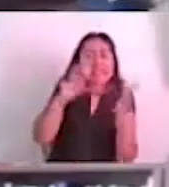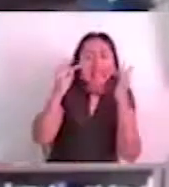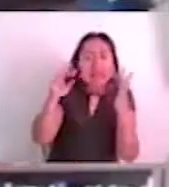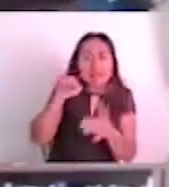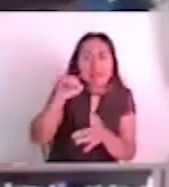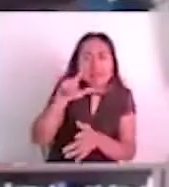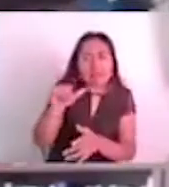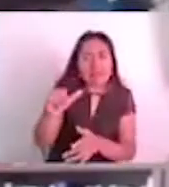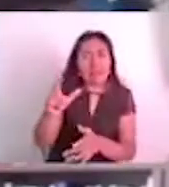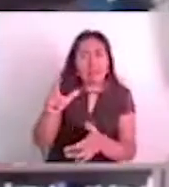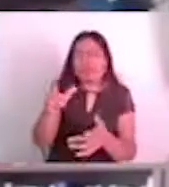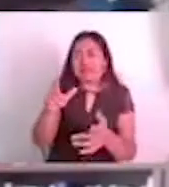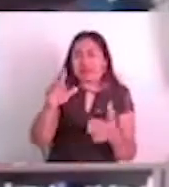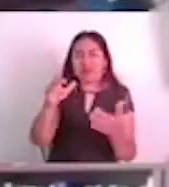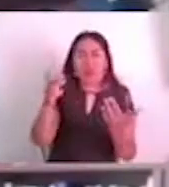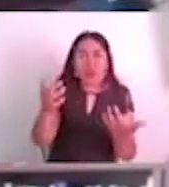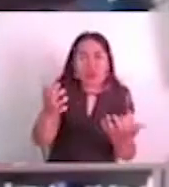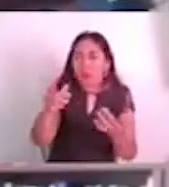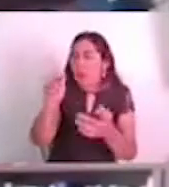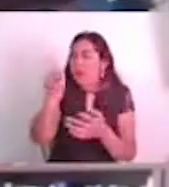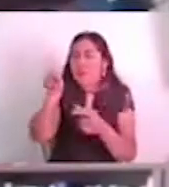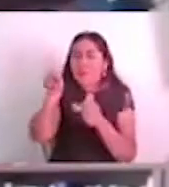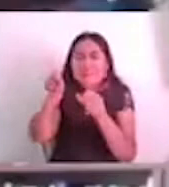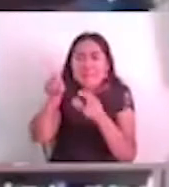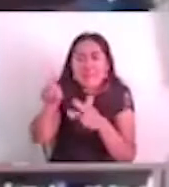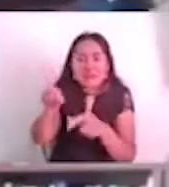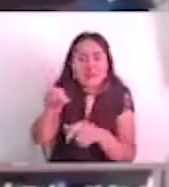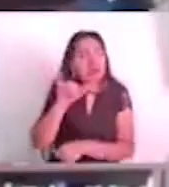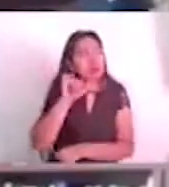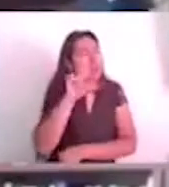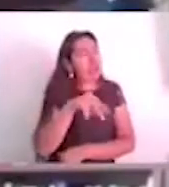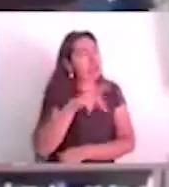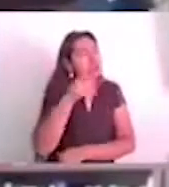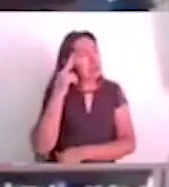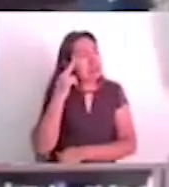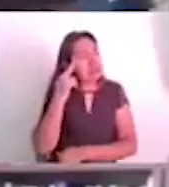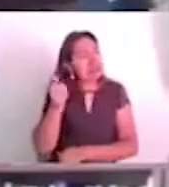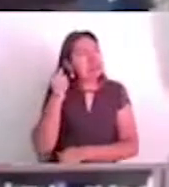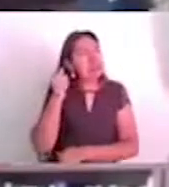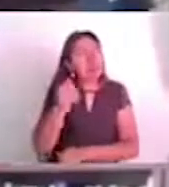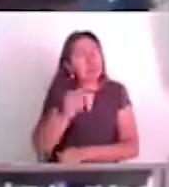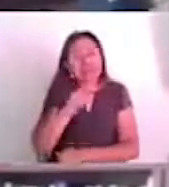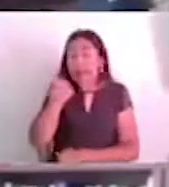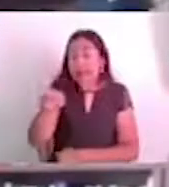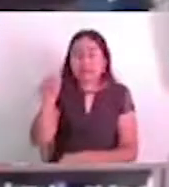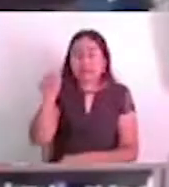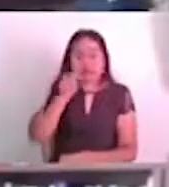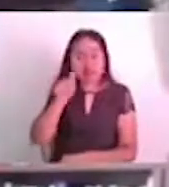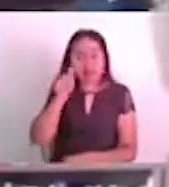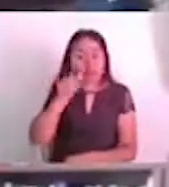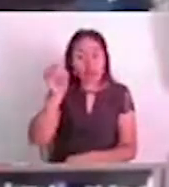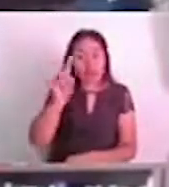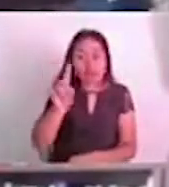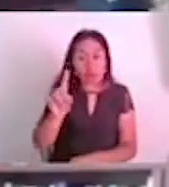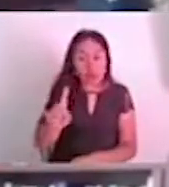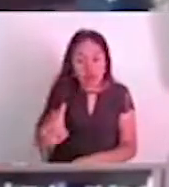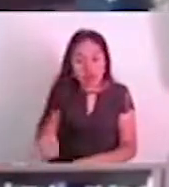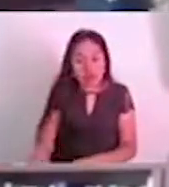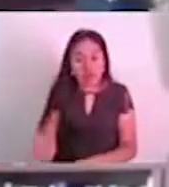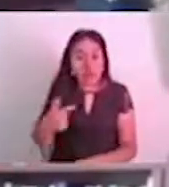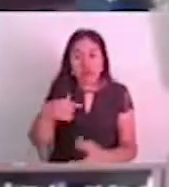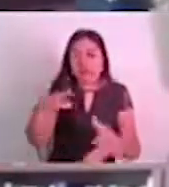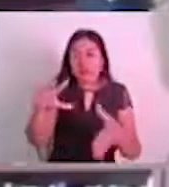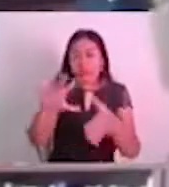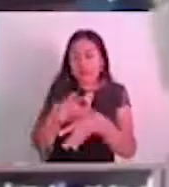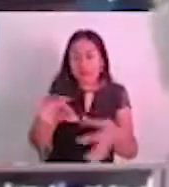pensando y me dijo, sí, tiene razón, y se fue. Y yo que trabajaba hasta los domingos, y tienen una bocina en la iglesia, oigo el sermón del domingo, y